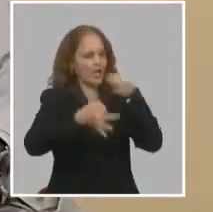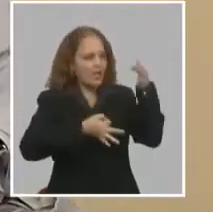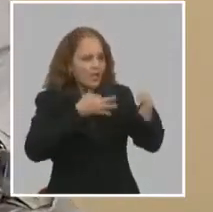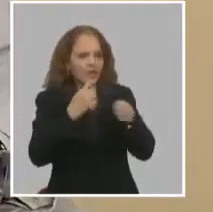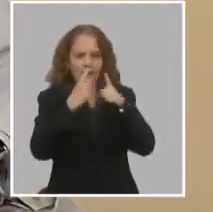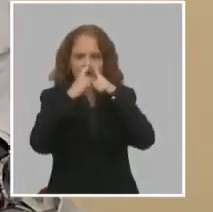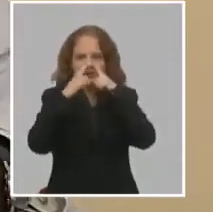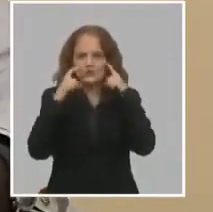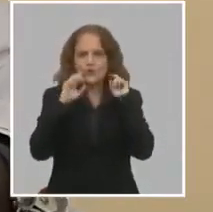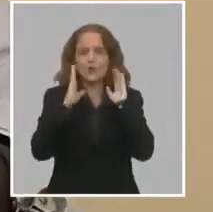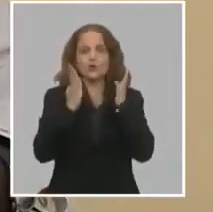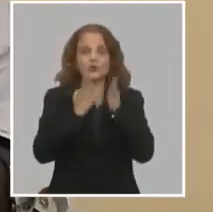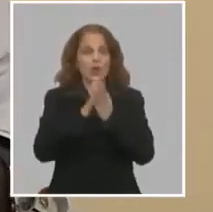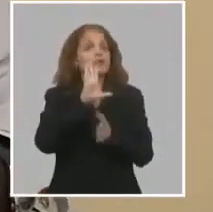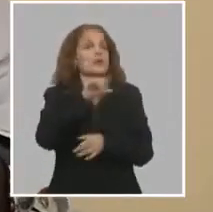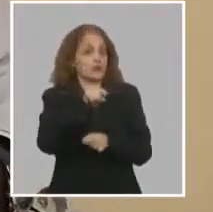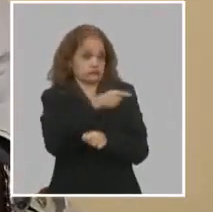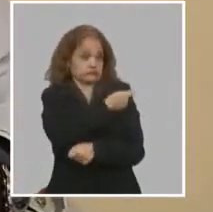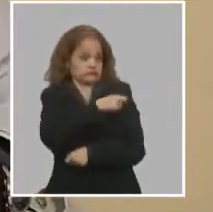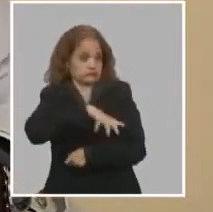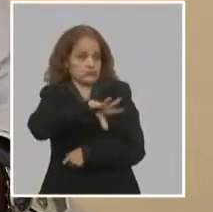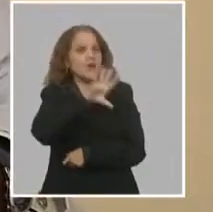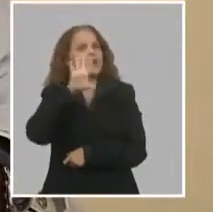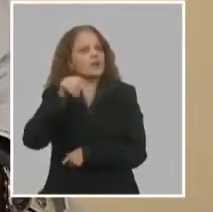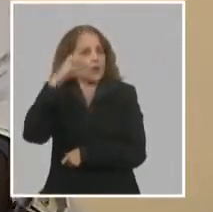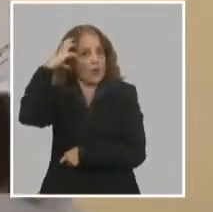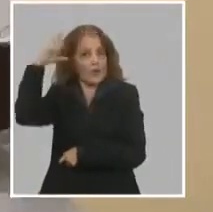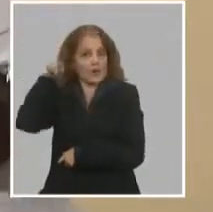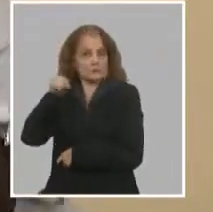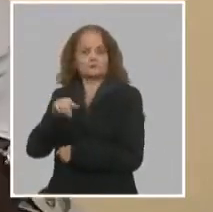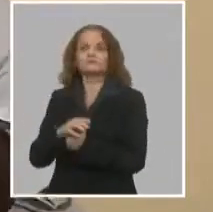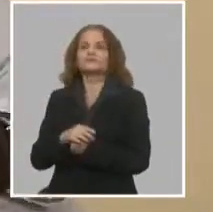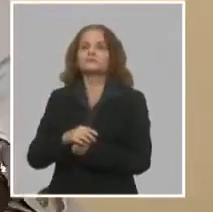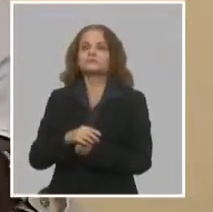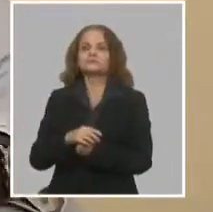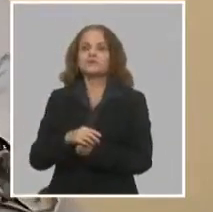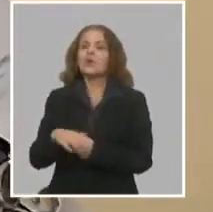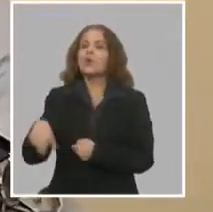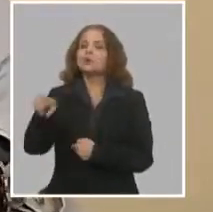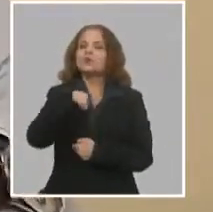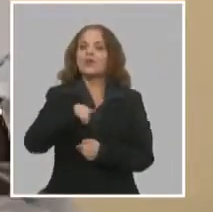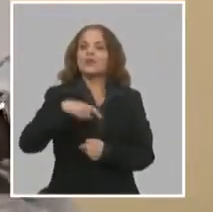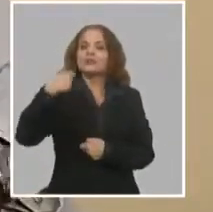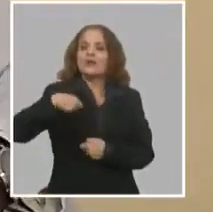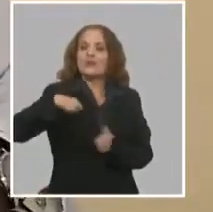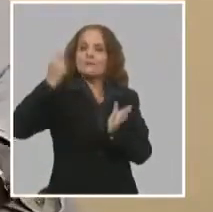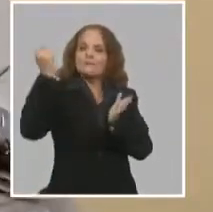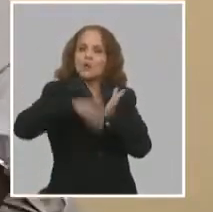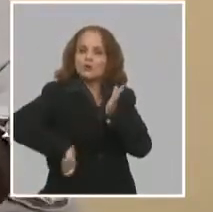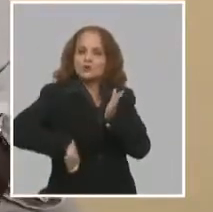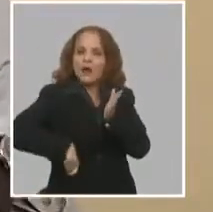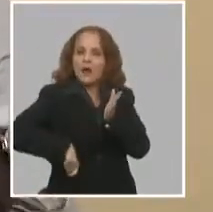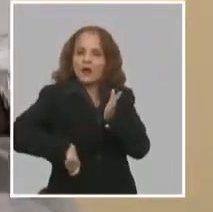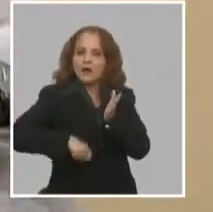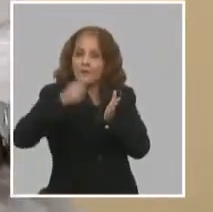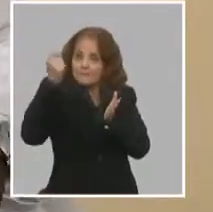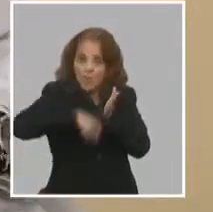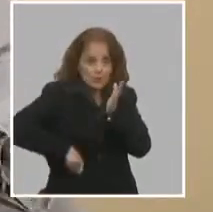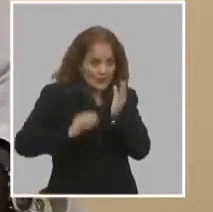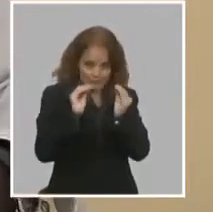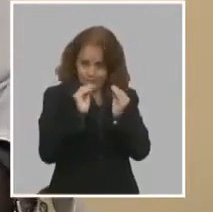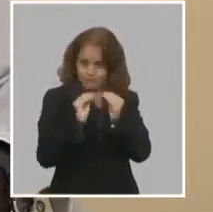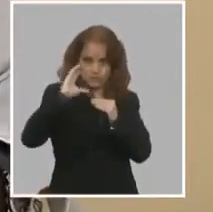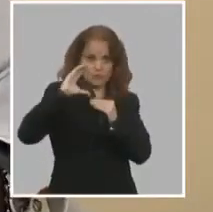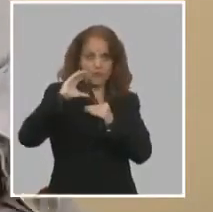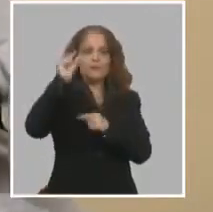también planteó a las principales autoridades. Hay que ponerle multas grandes al que no